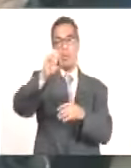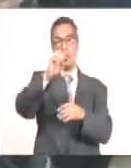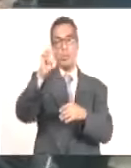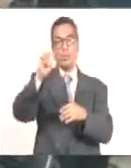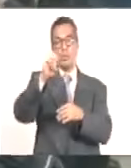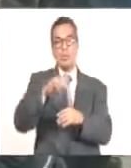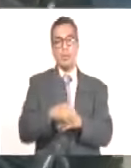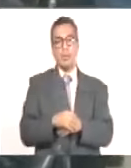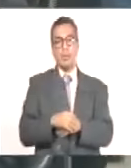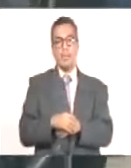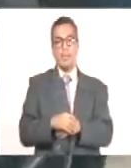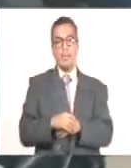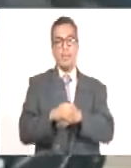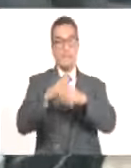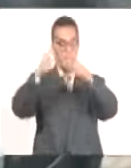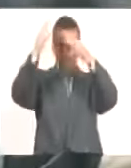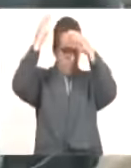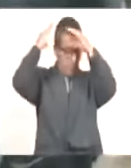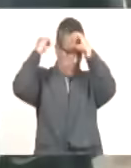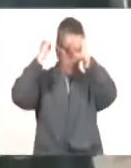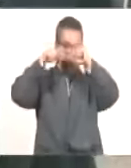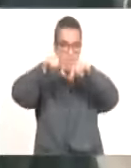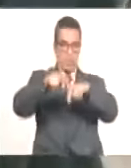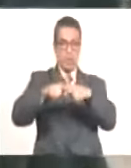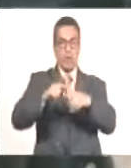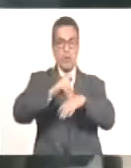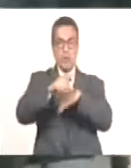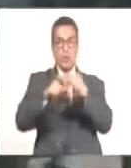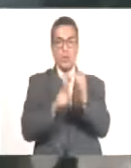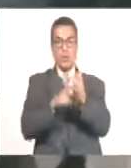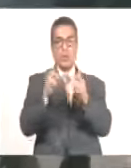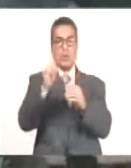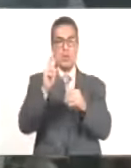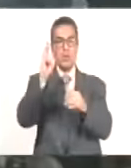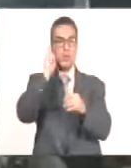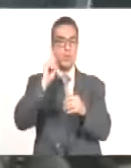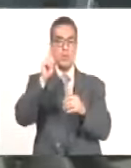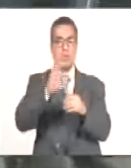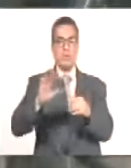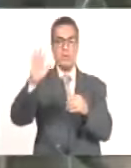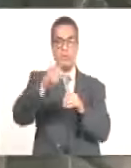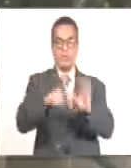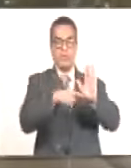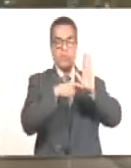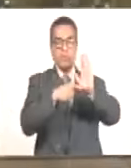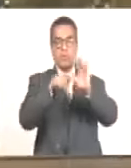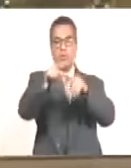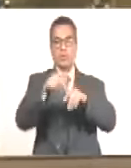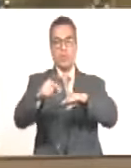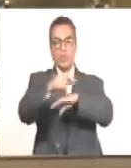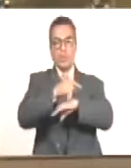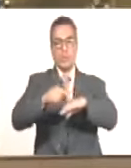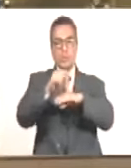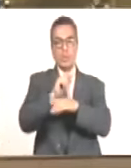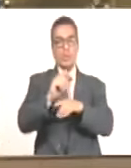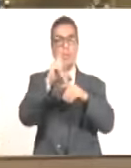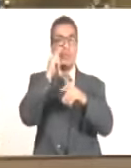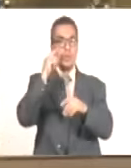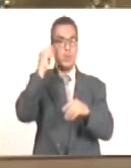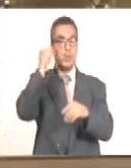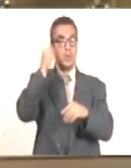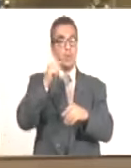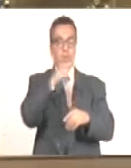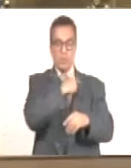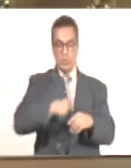Rivero González como embajador extraordinario y plenipotenciario de la República Bolivariana de Venezuela ante el gobierno de Hungría.